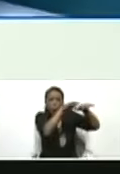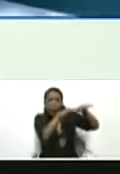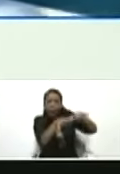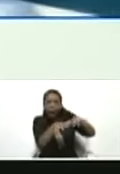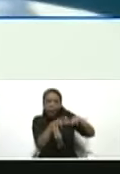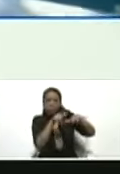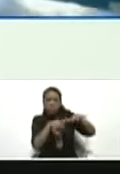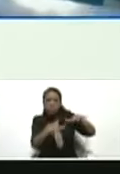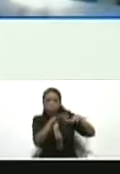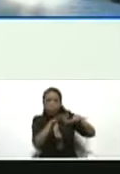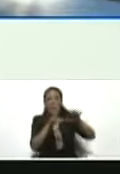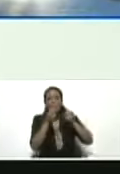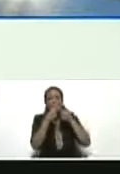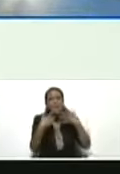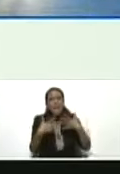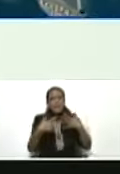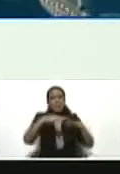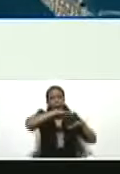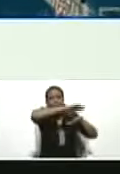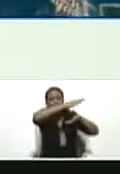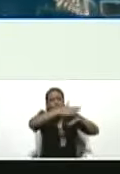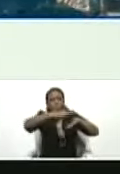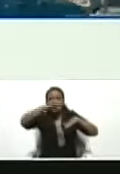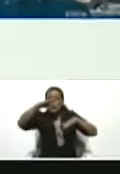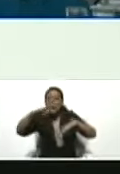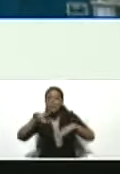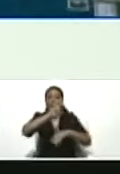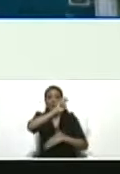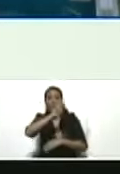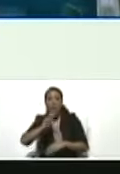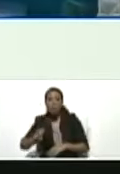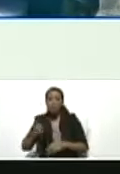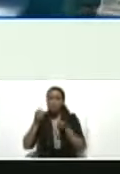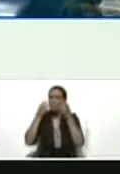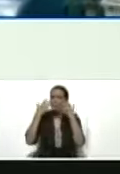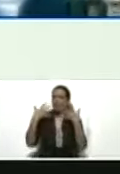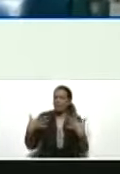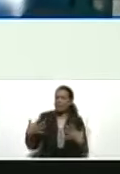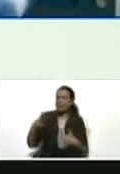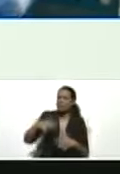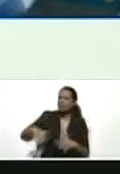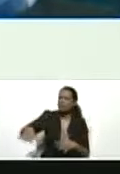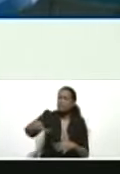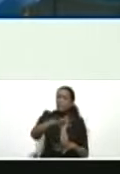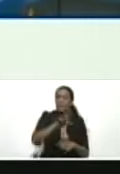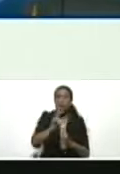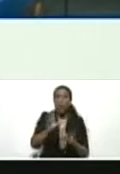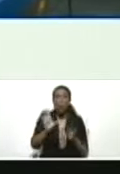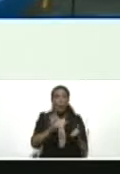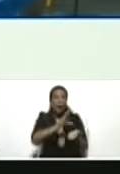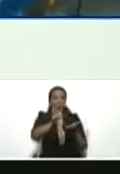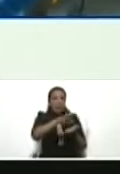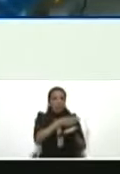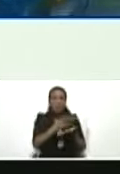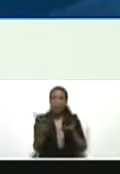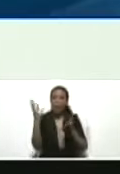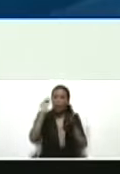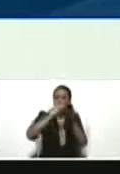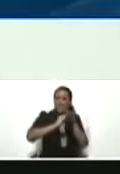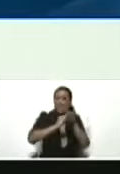admirando B de sus montañas No que deslumbran a los poetas a los cantantes a los cantores